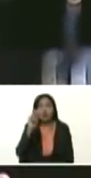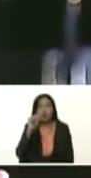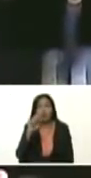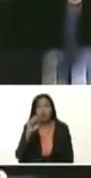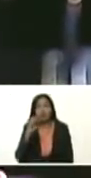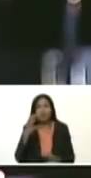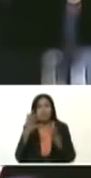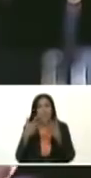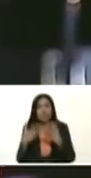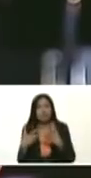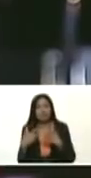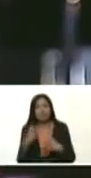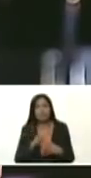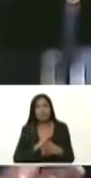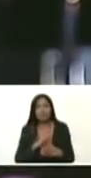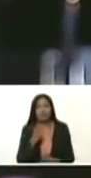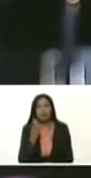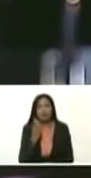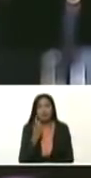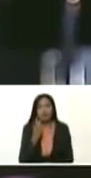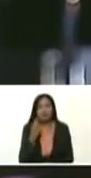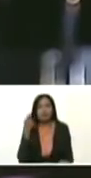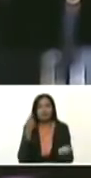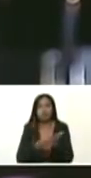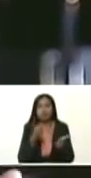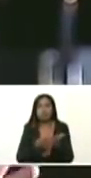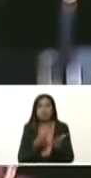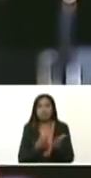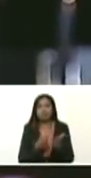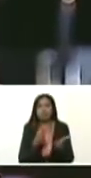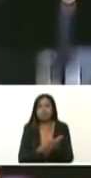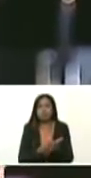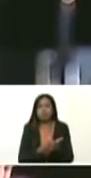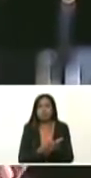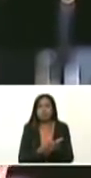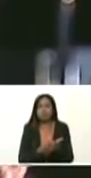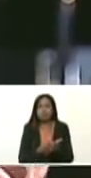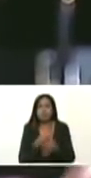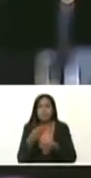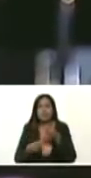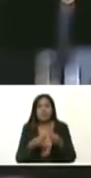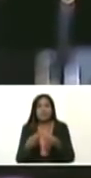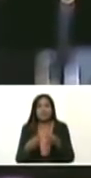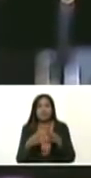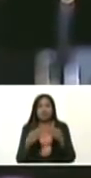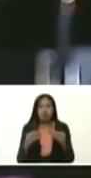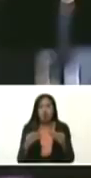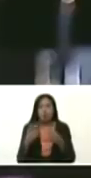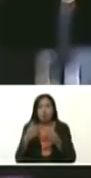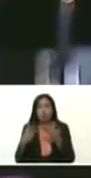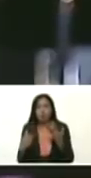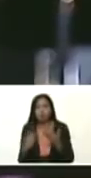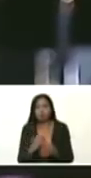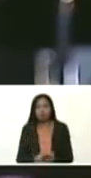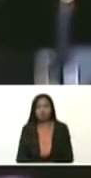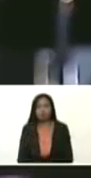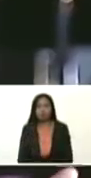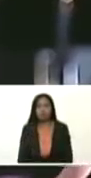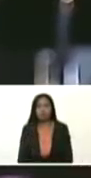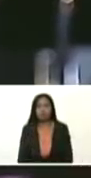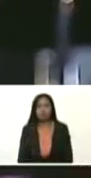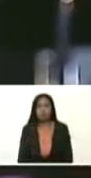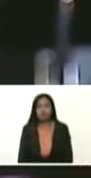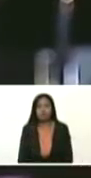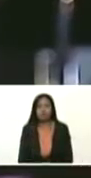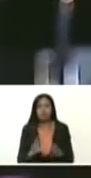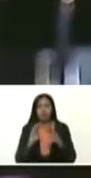una empresa que le falta insumo para hacer los refractarios. los moldes,